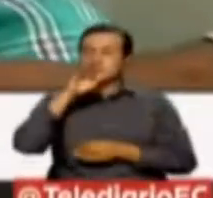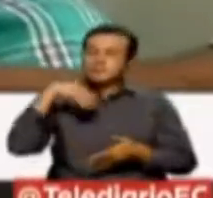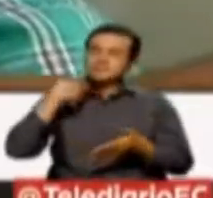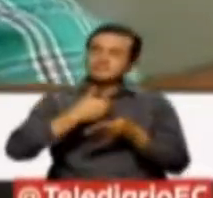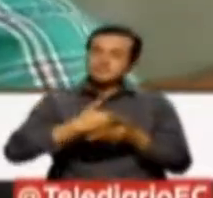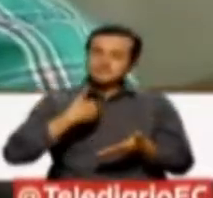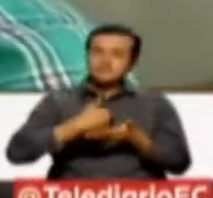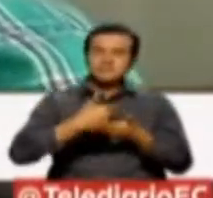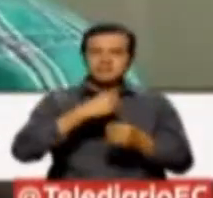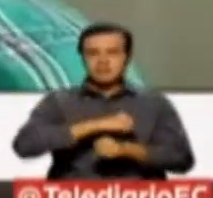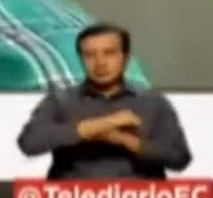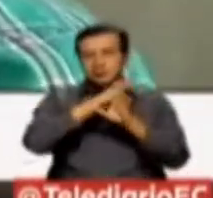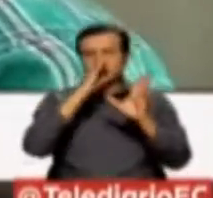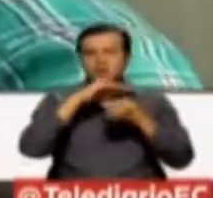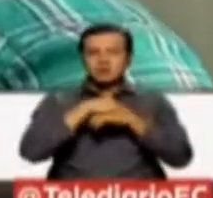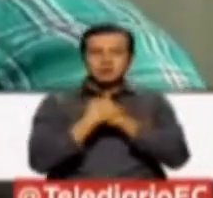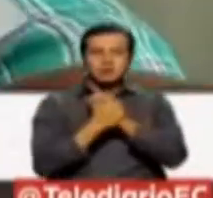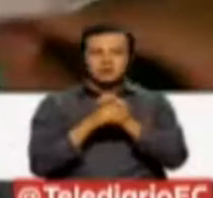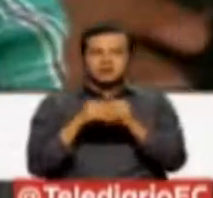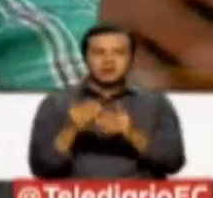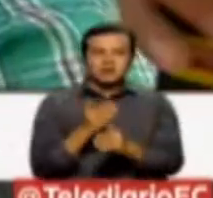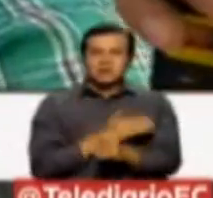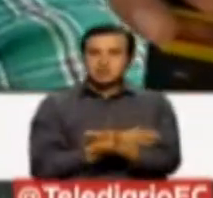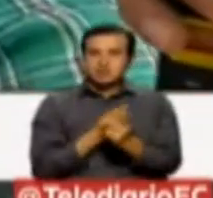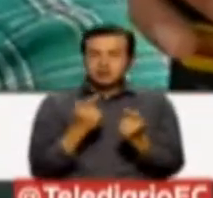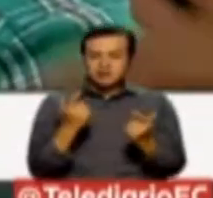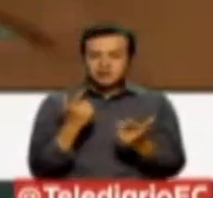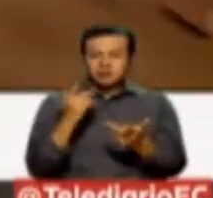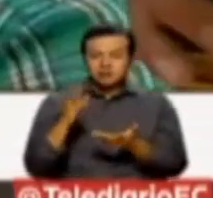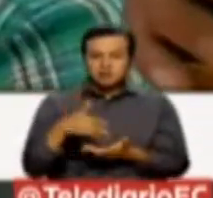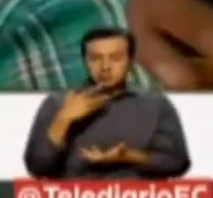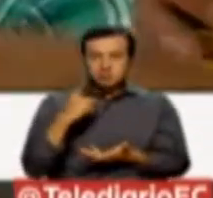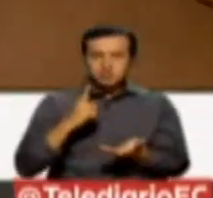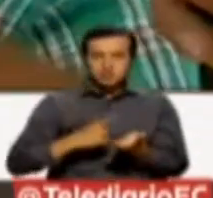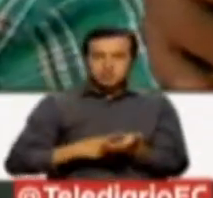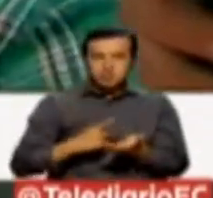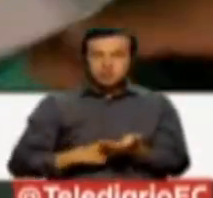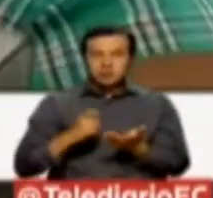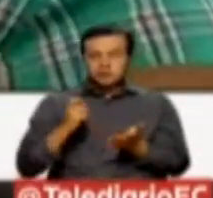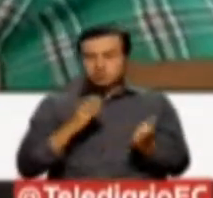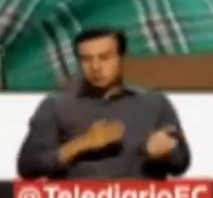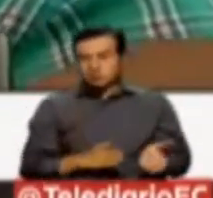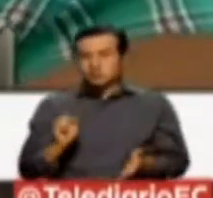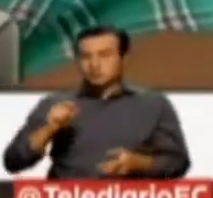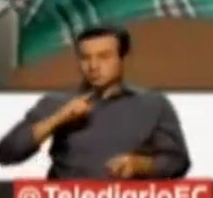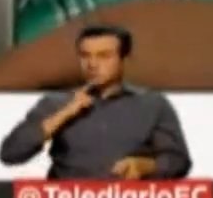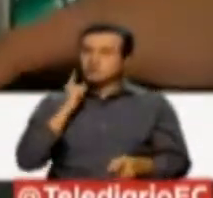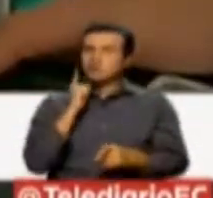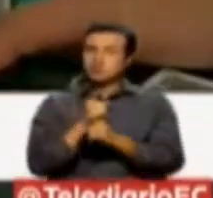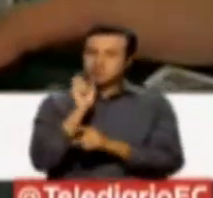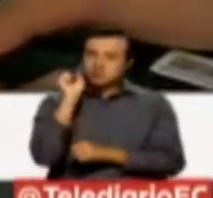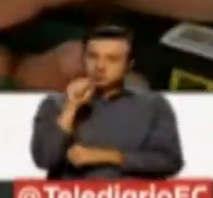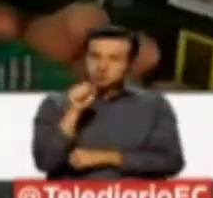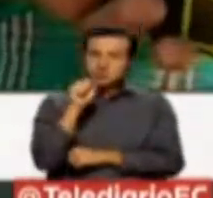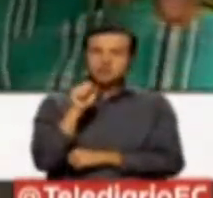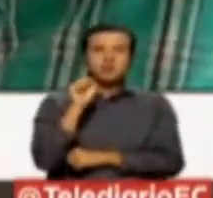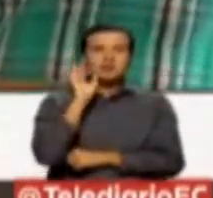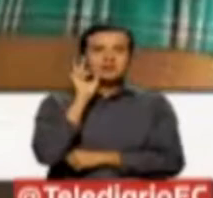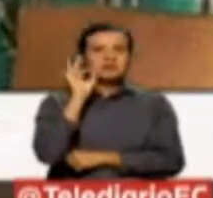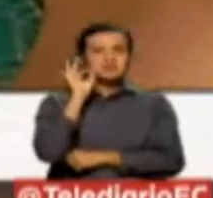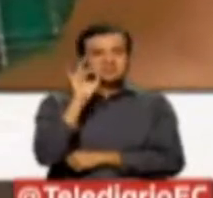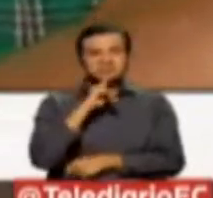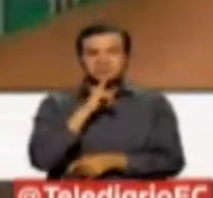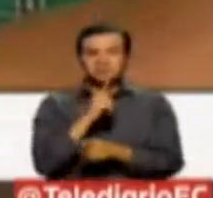aquí en la mañana aprovechando que se acabe. Oye, preparar el caldito de salchicha hay que hacerlo muy cuidadosamente. Así es, amigo. Pero lo prepara muy bien